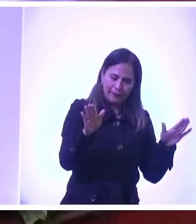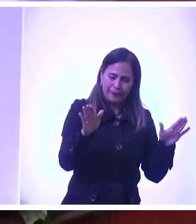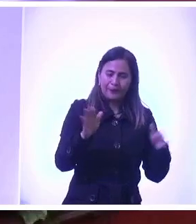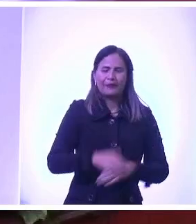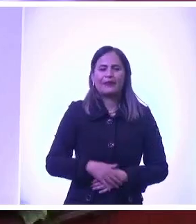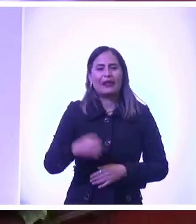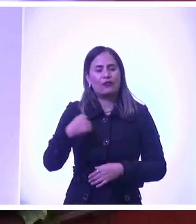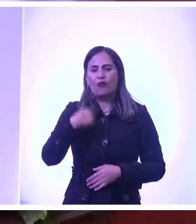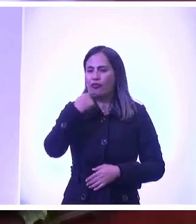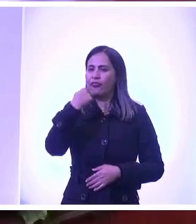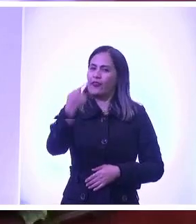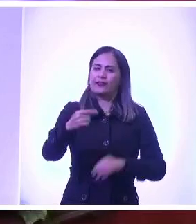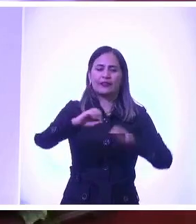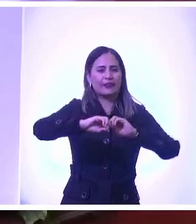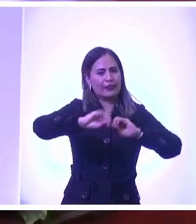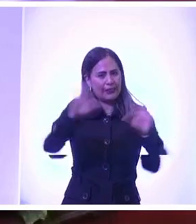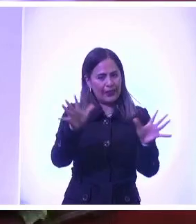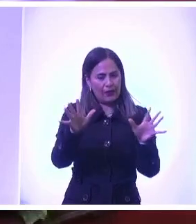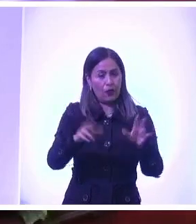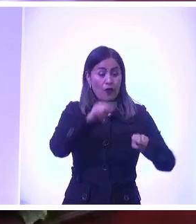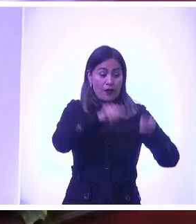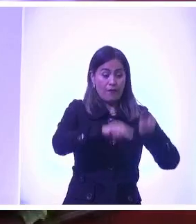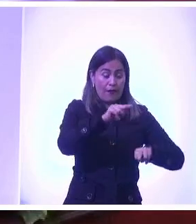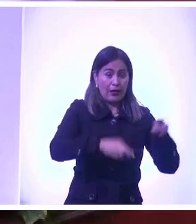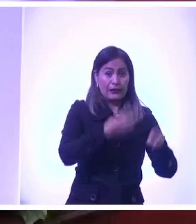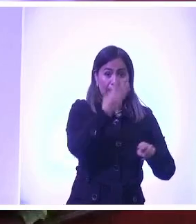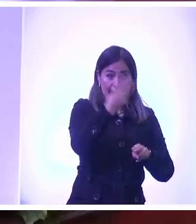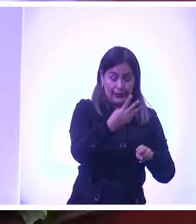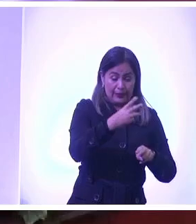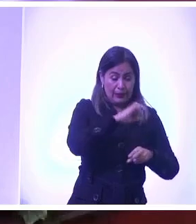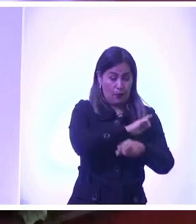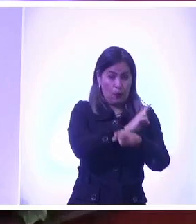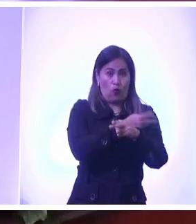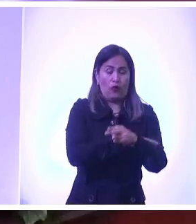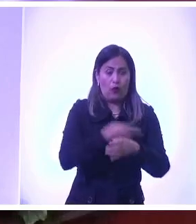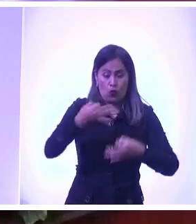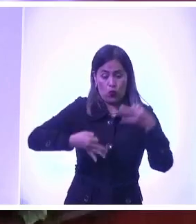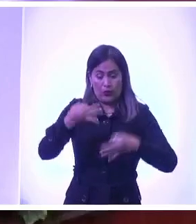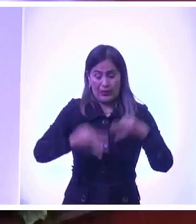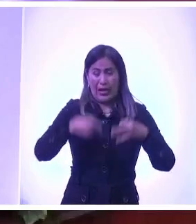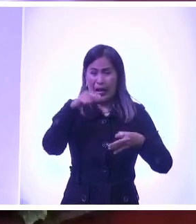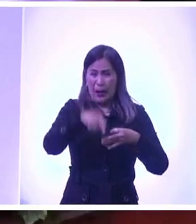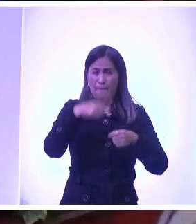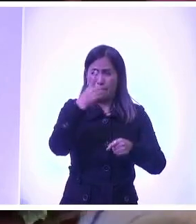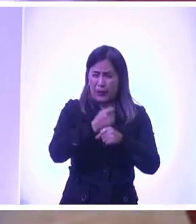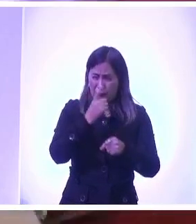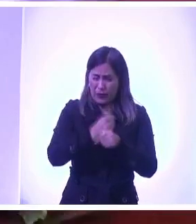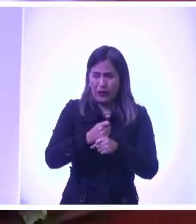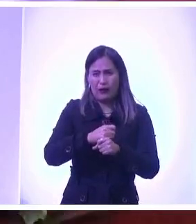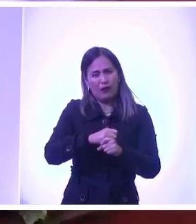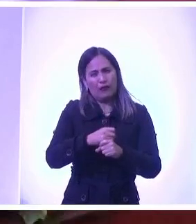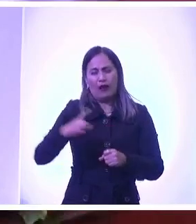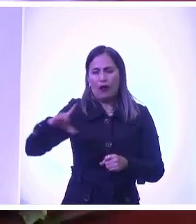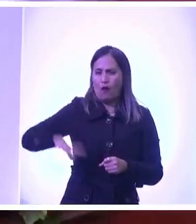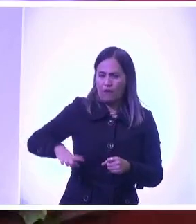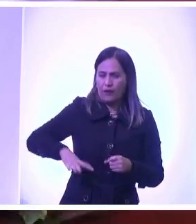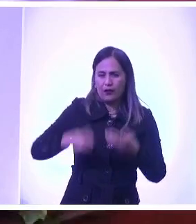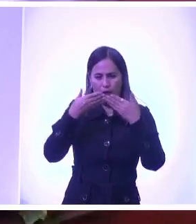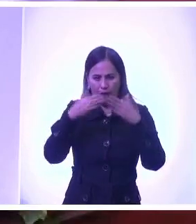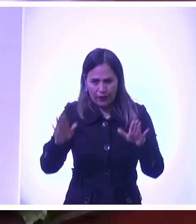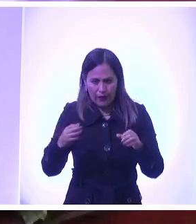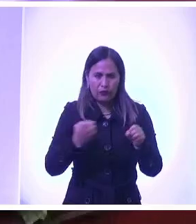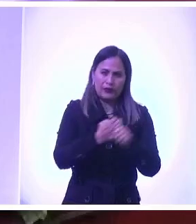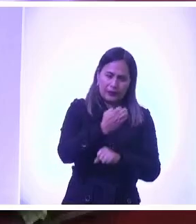fuerte y clarito de los tres poderes es el poder que es punta ad lanza en materia de gobierno abierto estado abierto